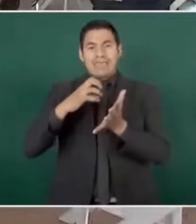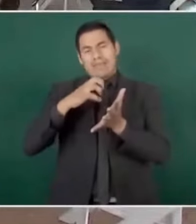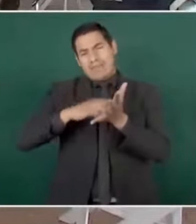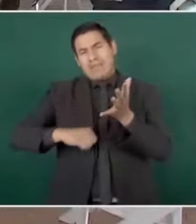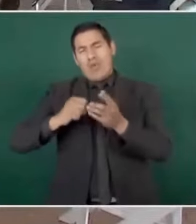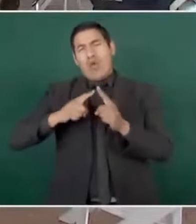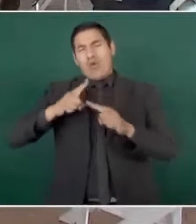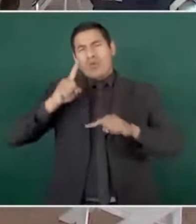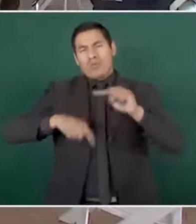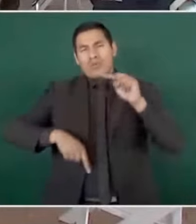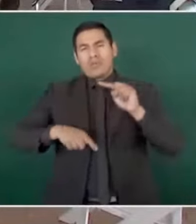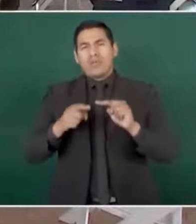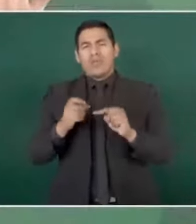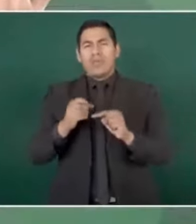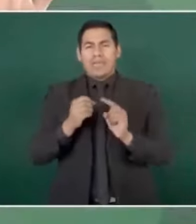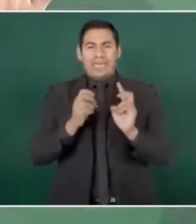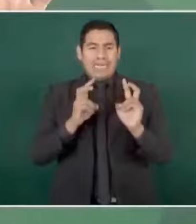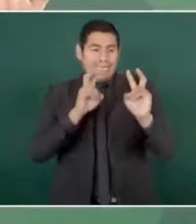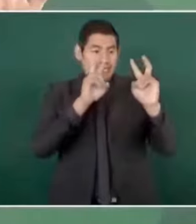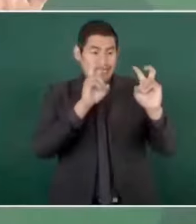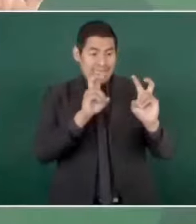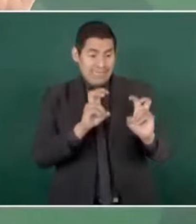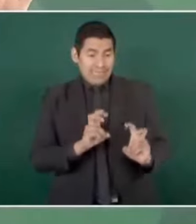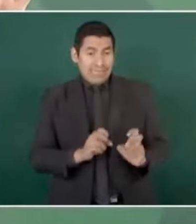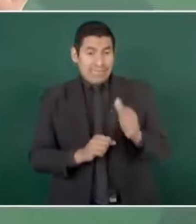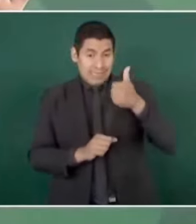de seis temas,